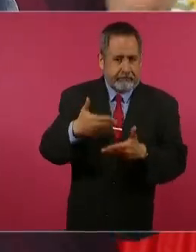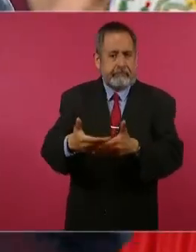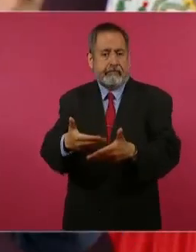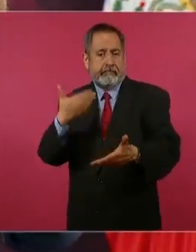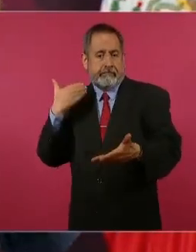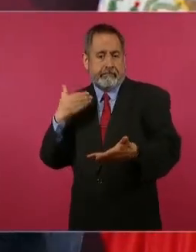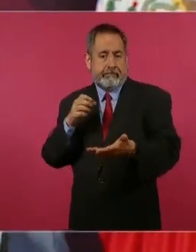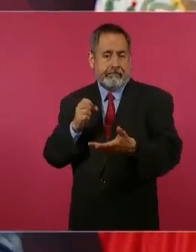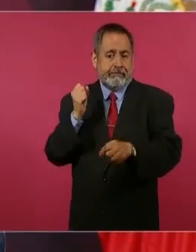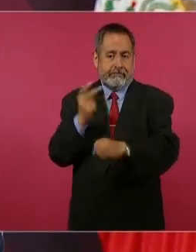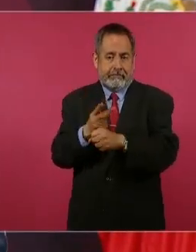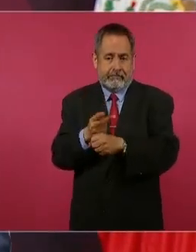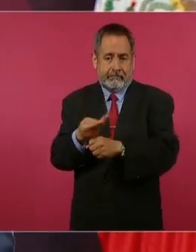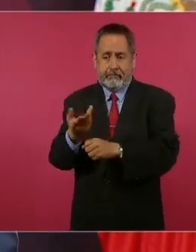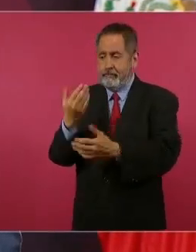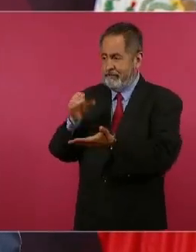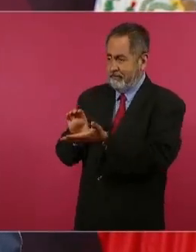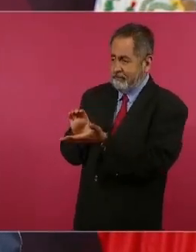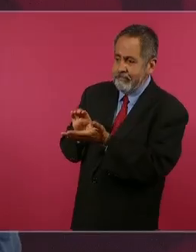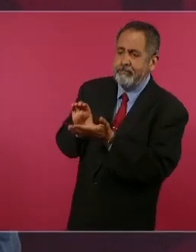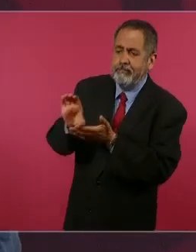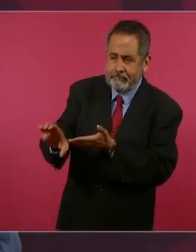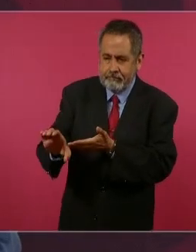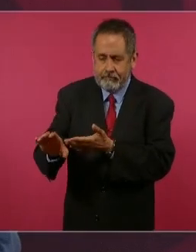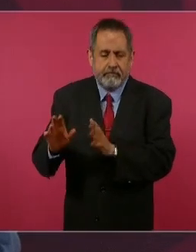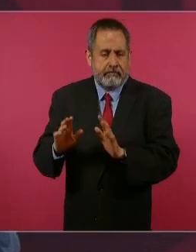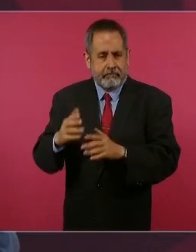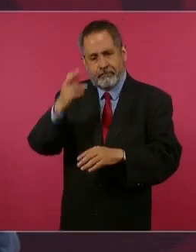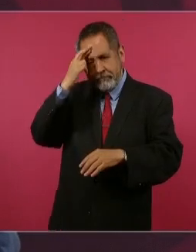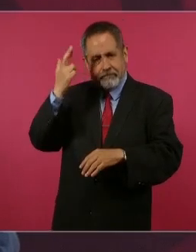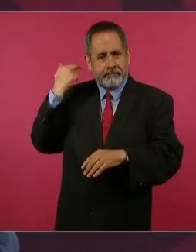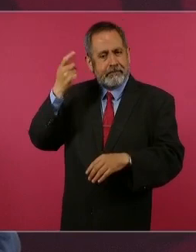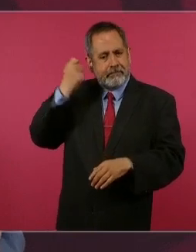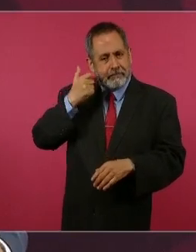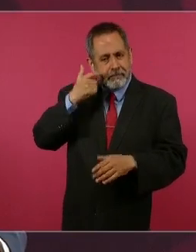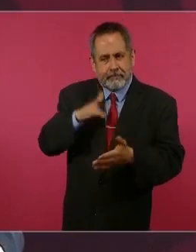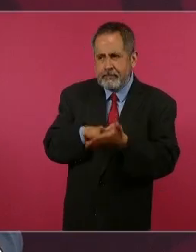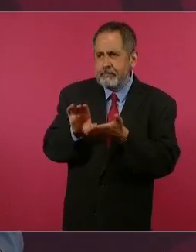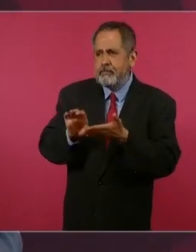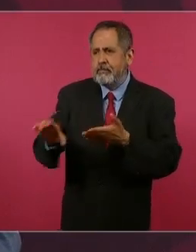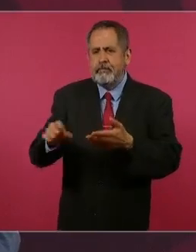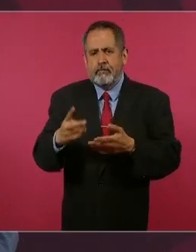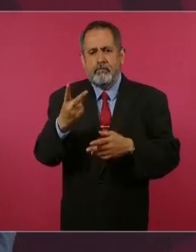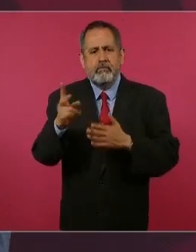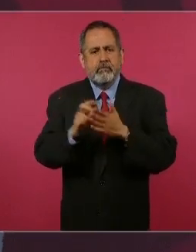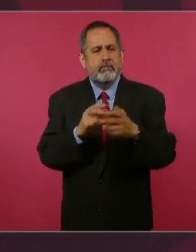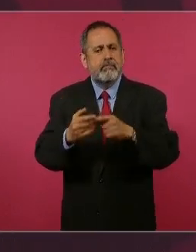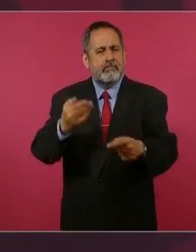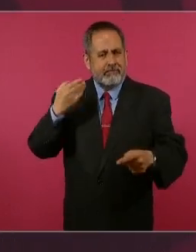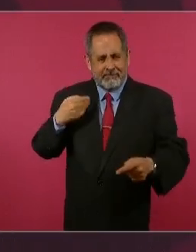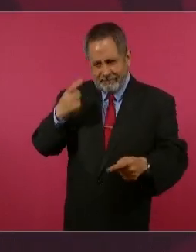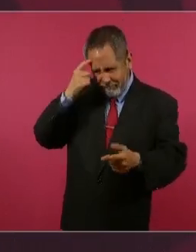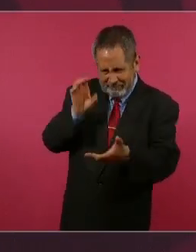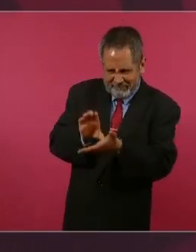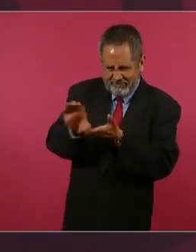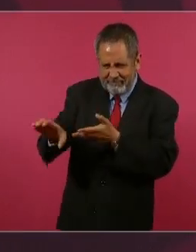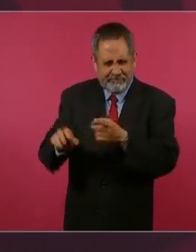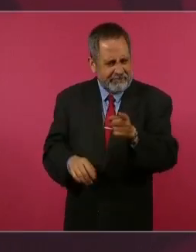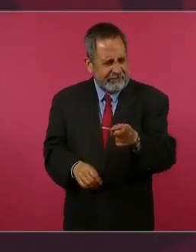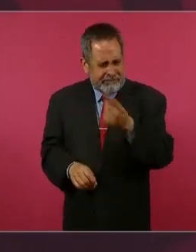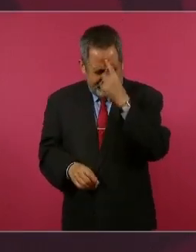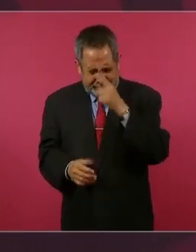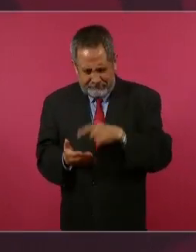la entrega de los apoyos creo que se entregaron